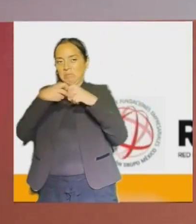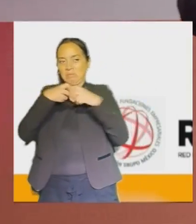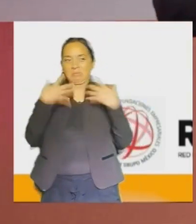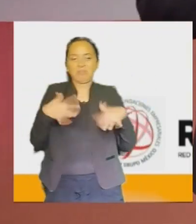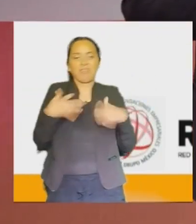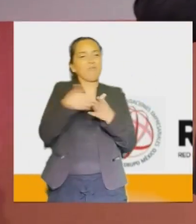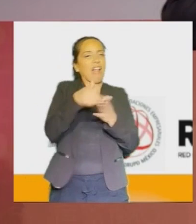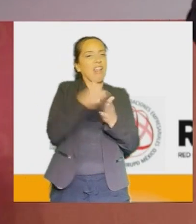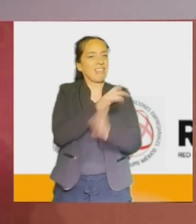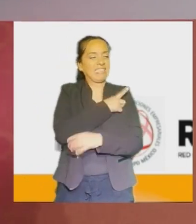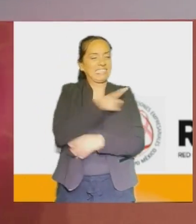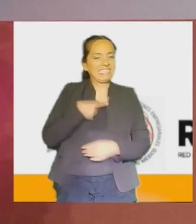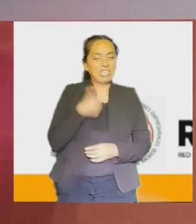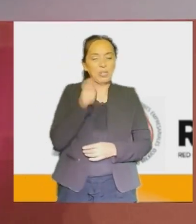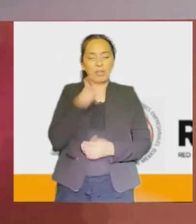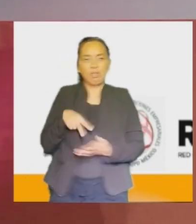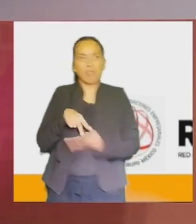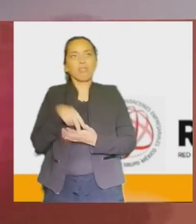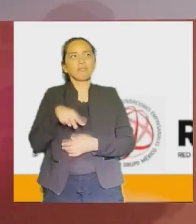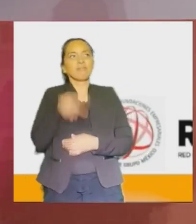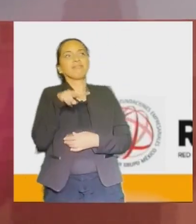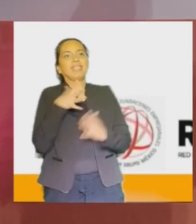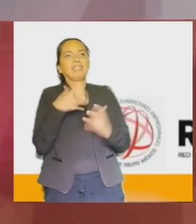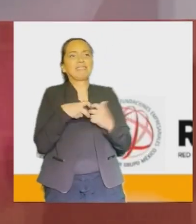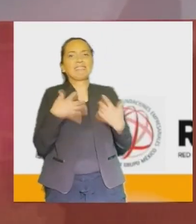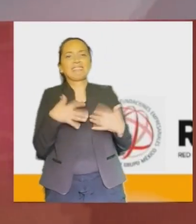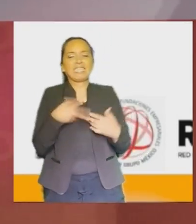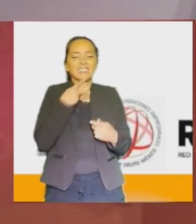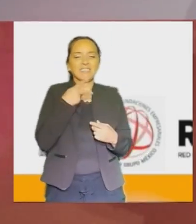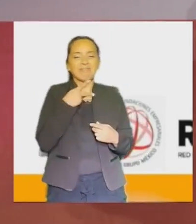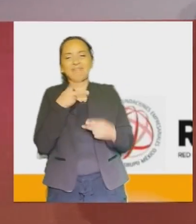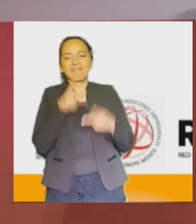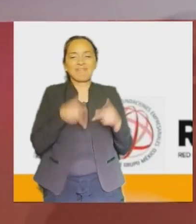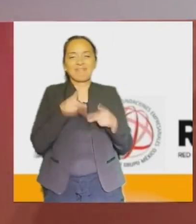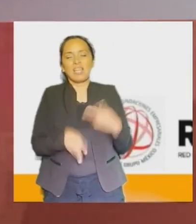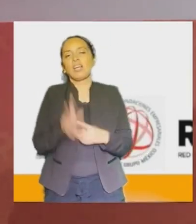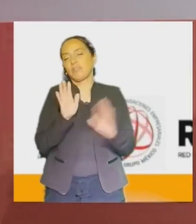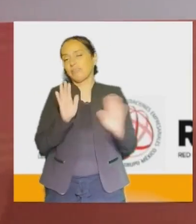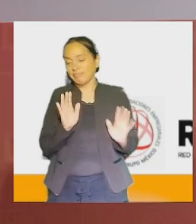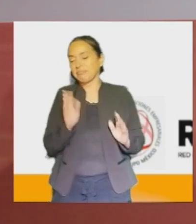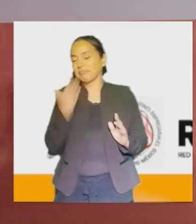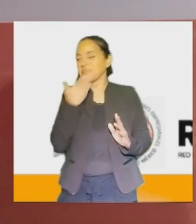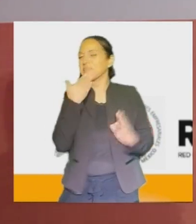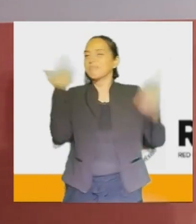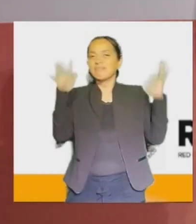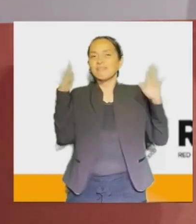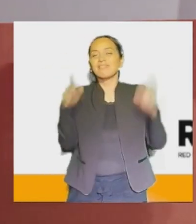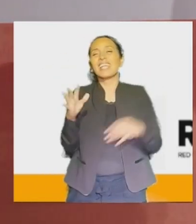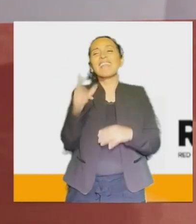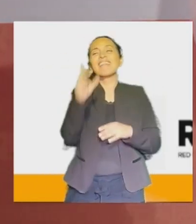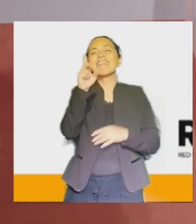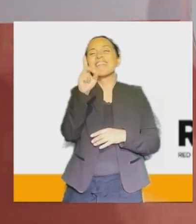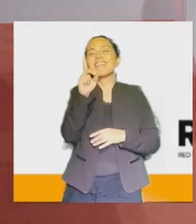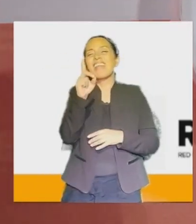valentía. Una vez que ya estás acá enfrente, dices, ¡ay, Jesús! Le estoy hablando a toda esta gente, ¿no? Entonces, pues le voy a dar 30 segunditos a